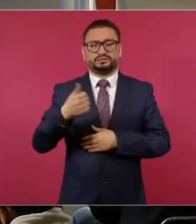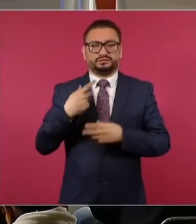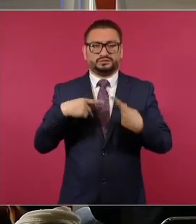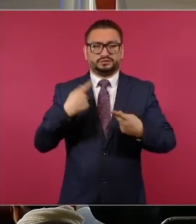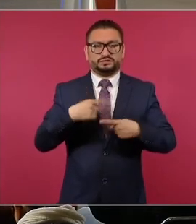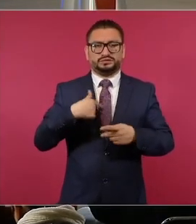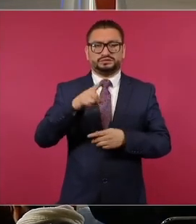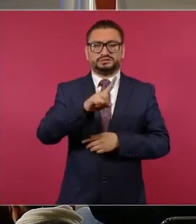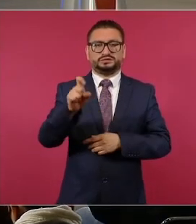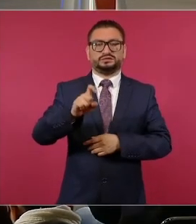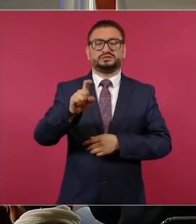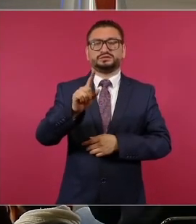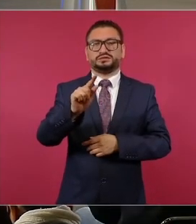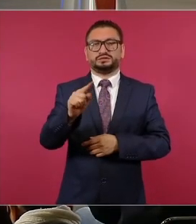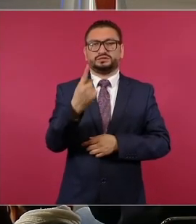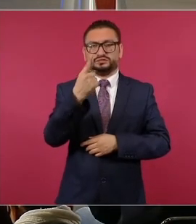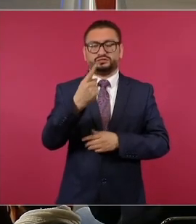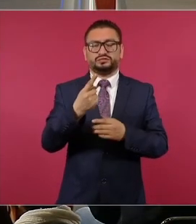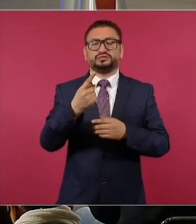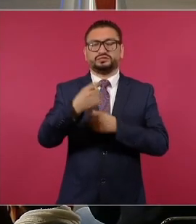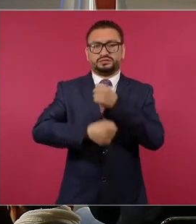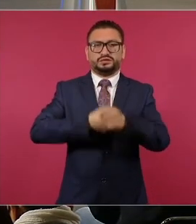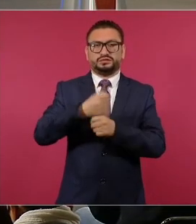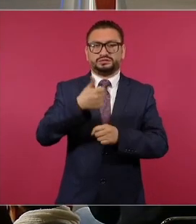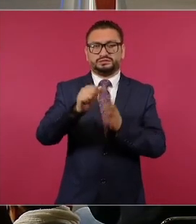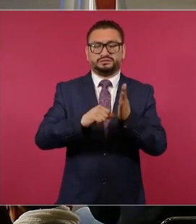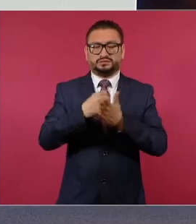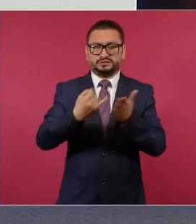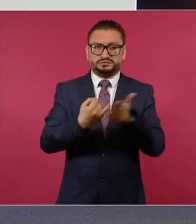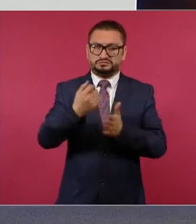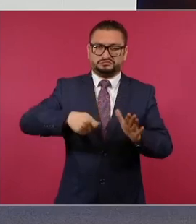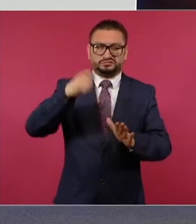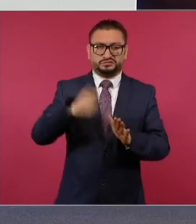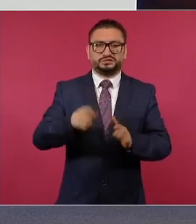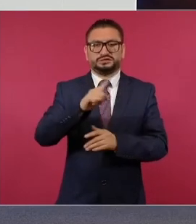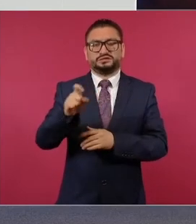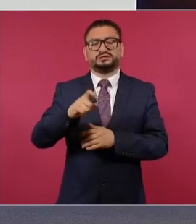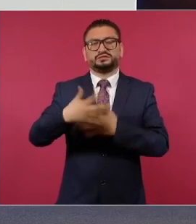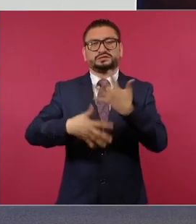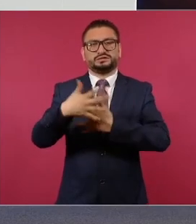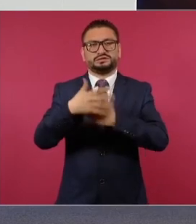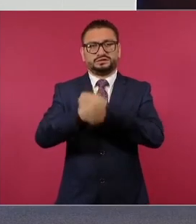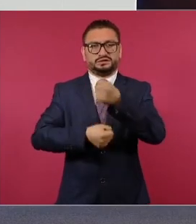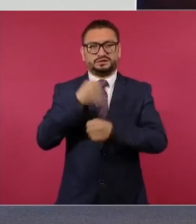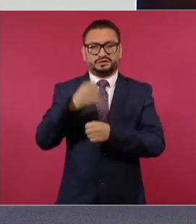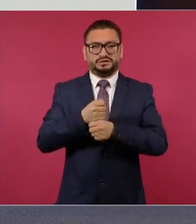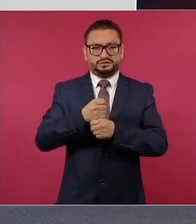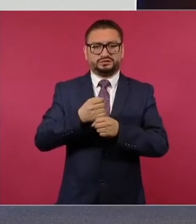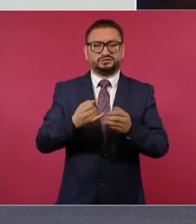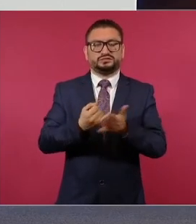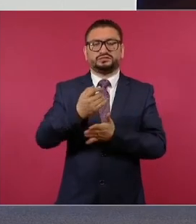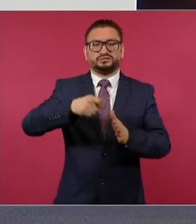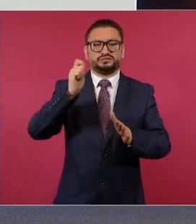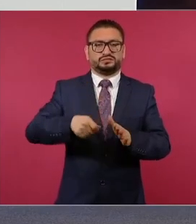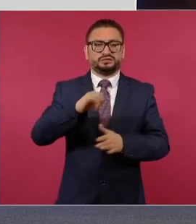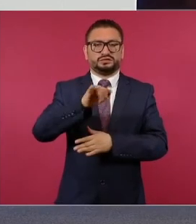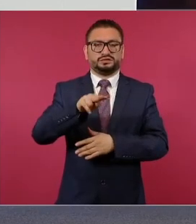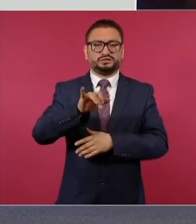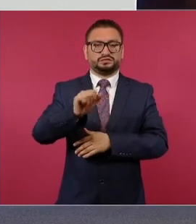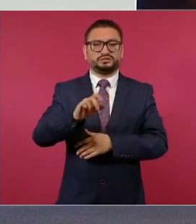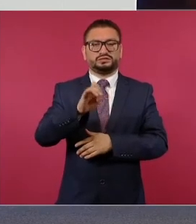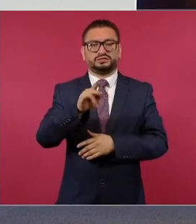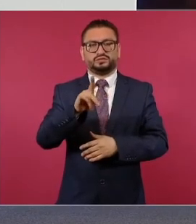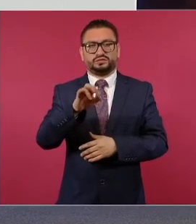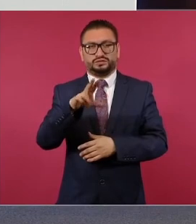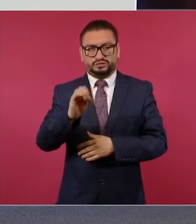de 171 años y 6 meses de prisión y 115 años de prisión a Jesús y